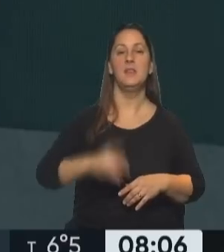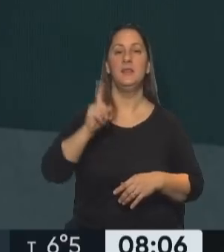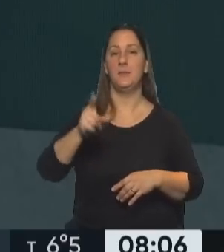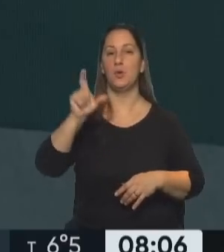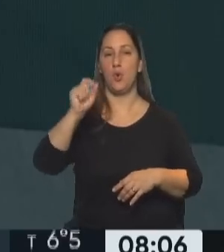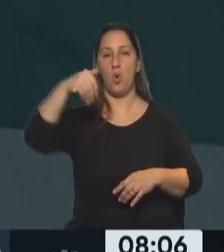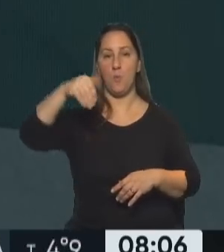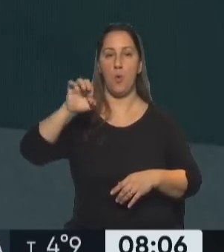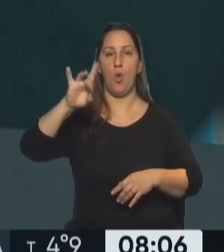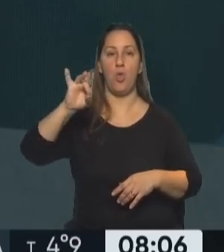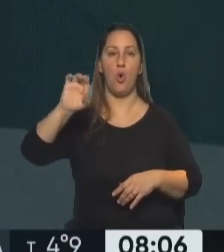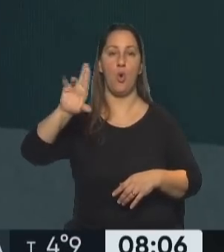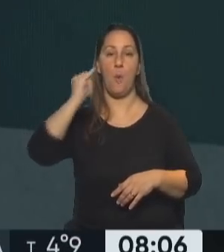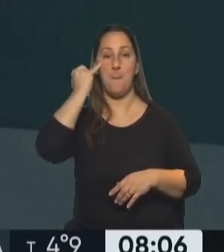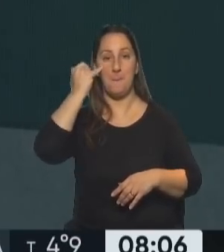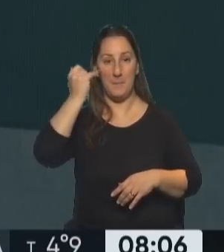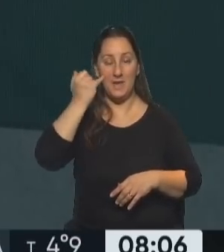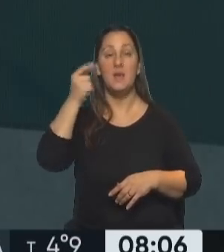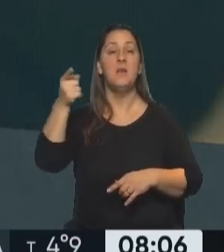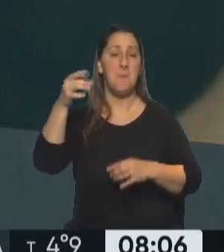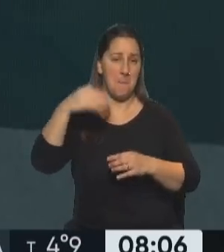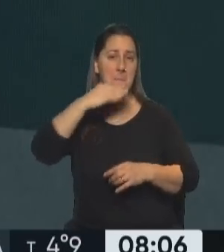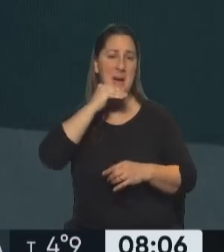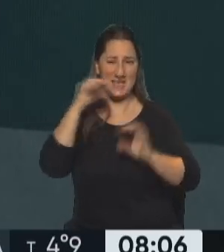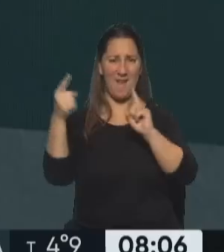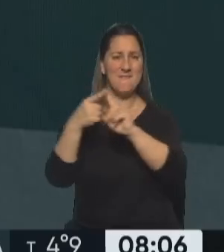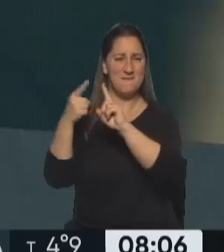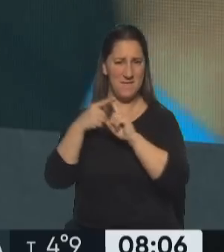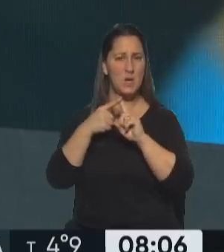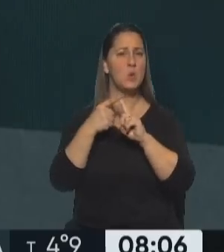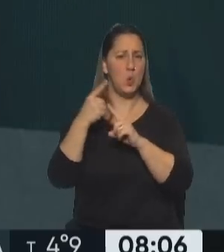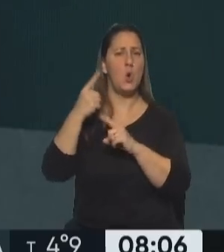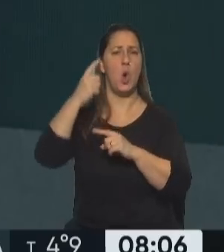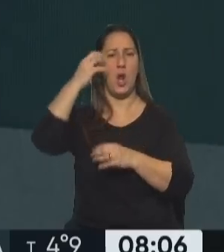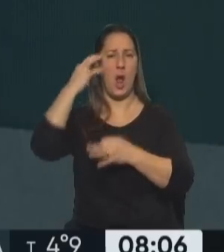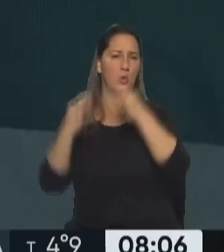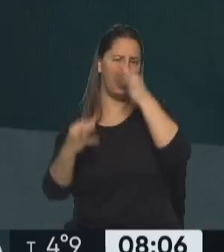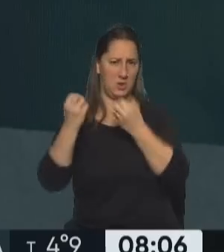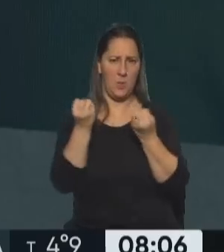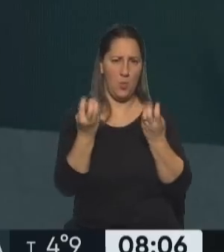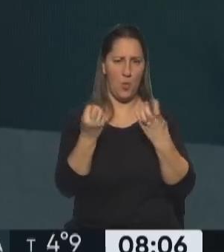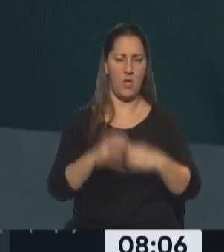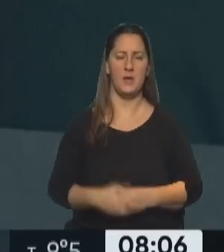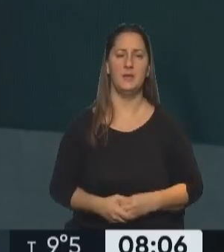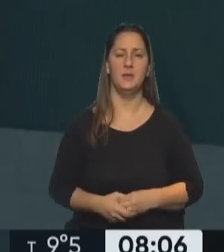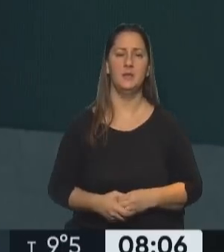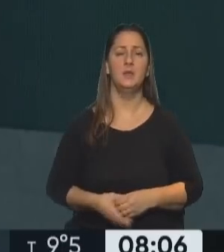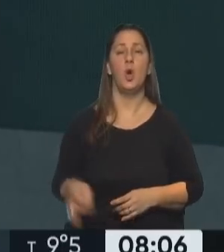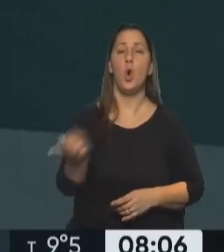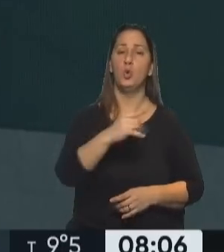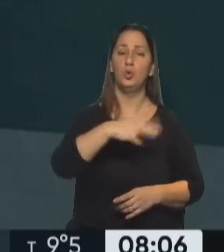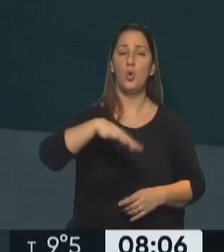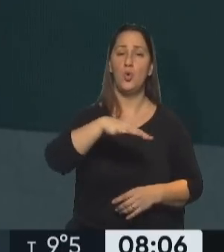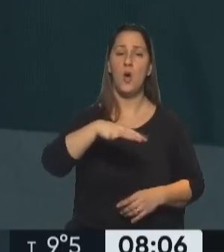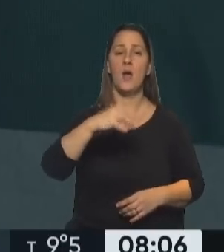Comodoro Pi, donde Sergio Massa tiene buenos vínculos. Más allá de esto que hemos mencionado, tiene buenos vínculos. Y el otro lugar donde tiene muy buenos vínculos